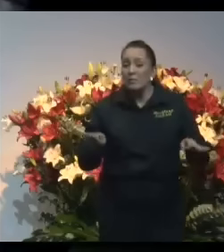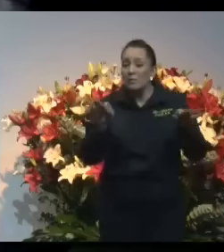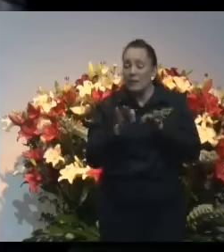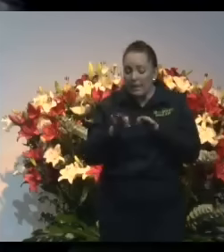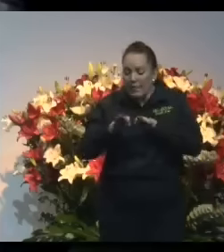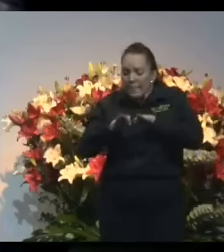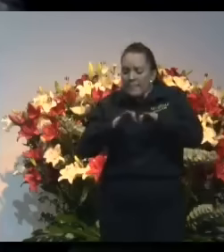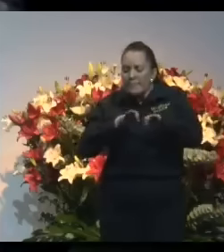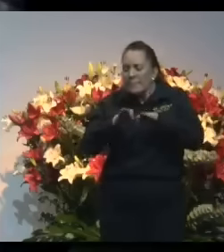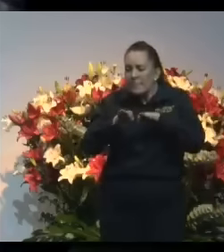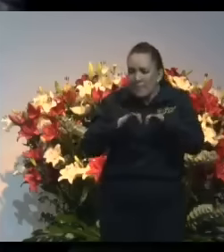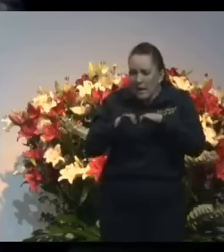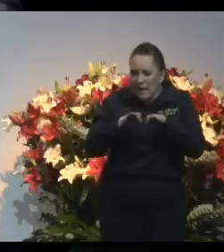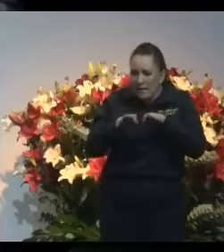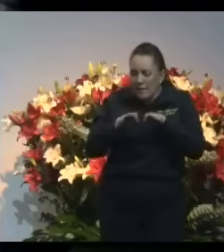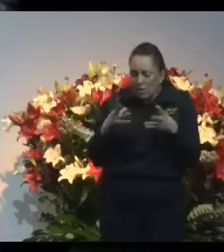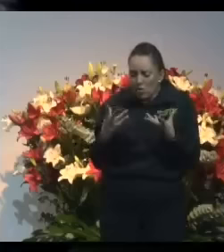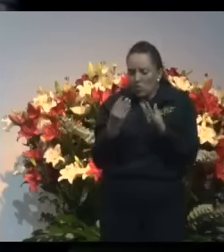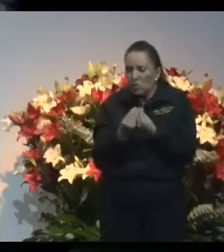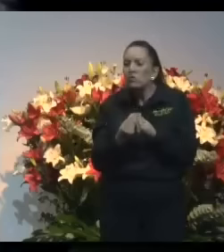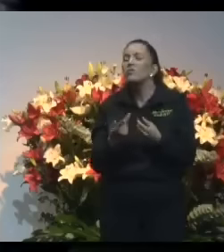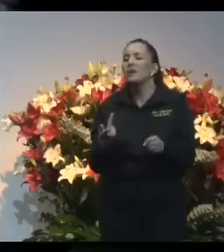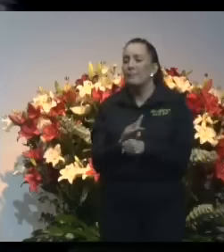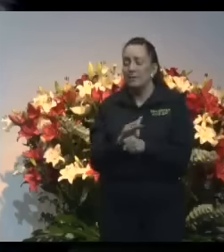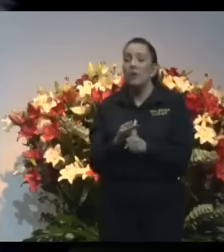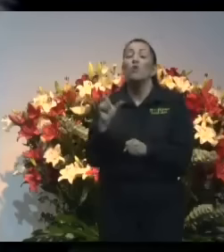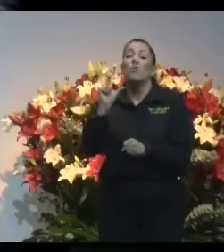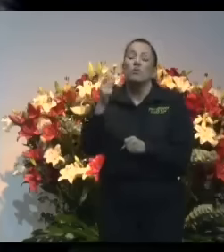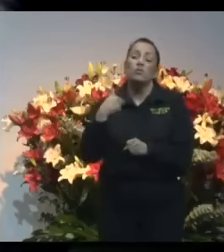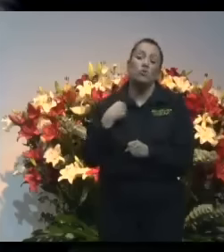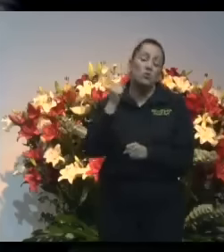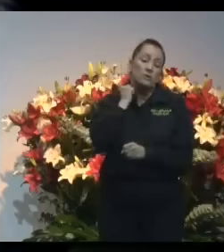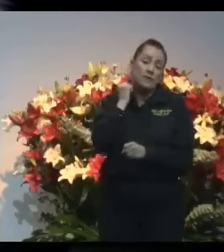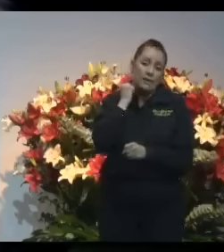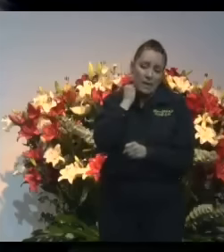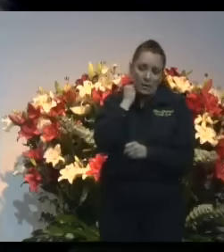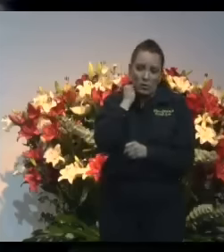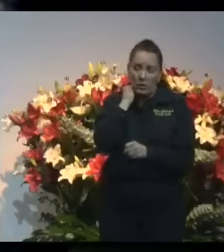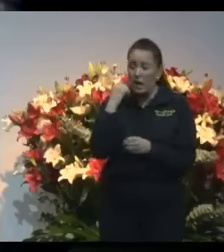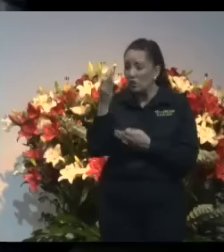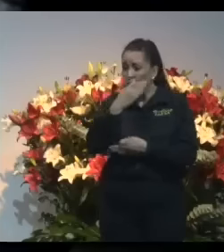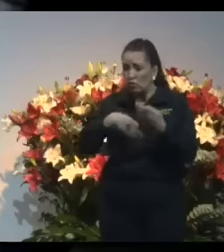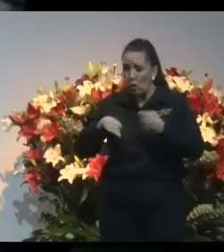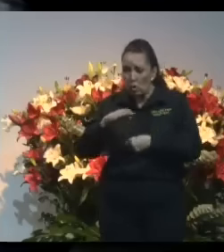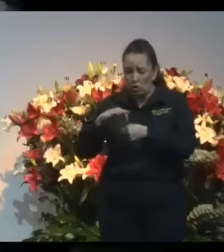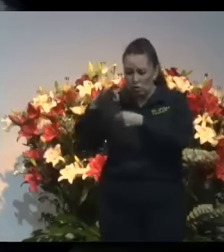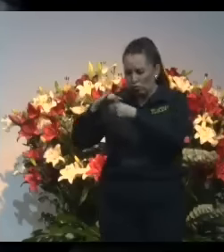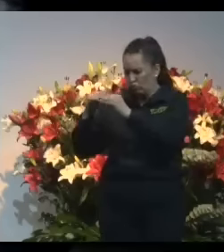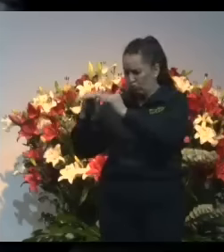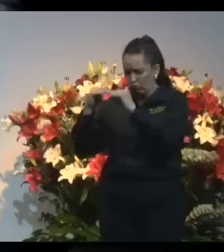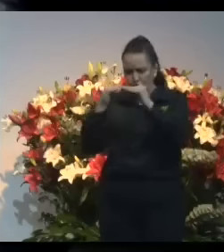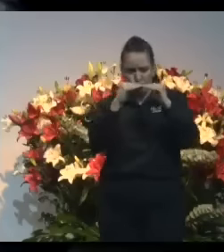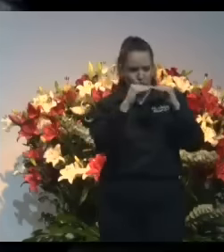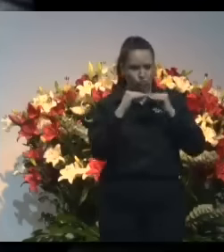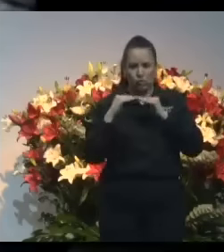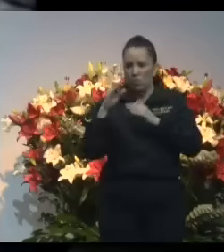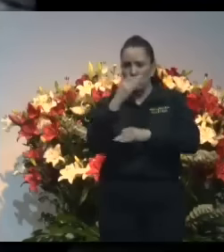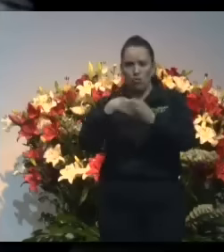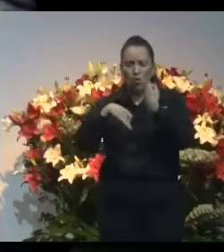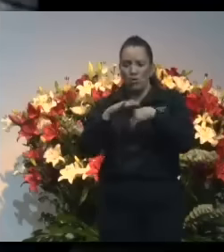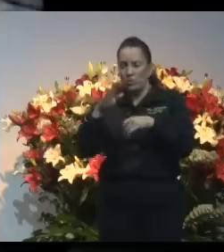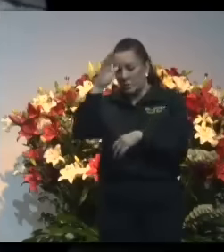Todas mis reformas, todas las leyes que logré como senadora fueron por unanimidad. Estoy convencida que